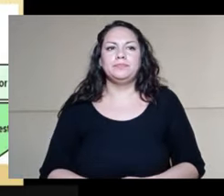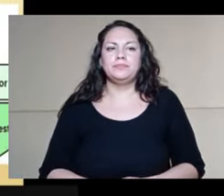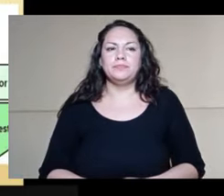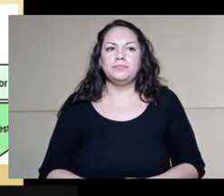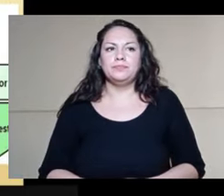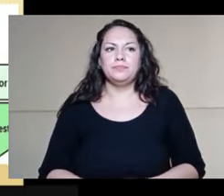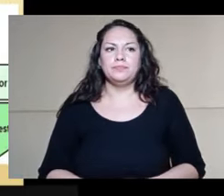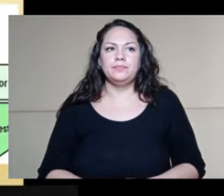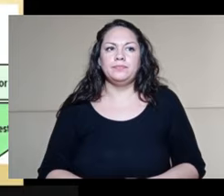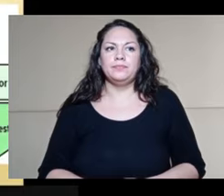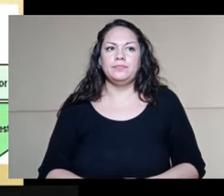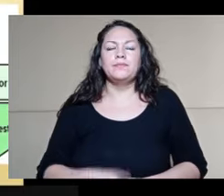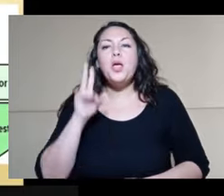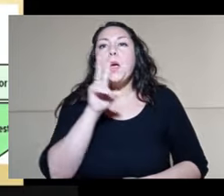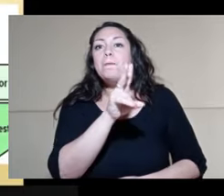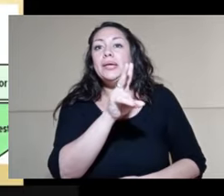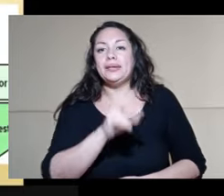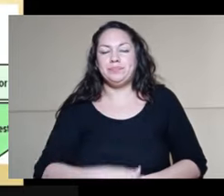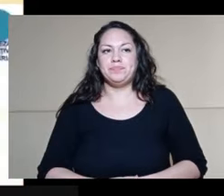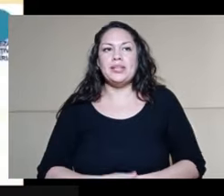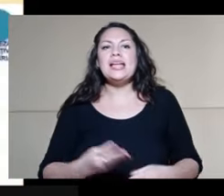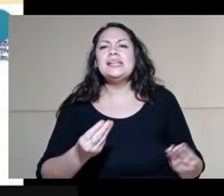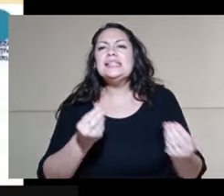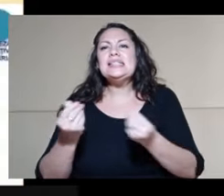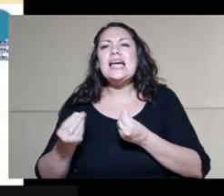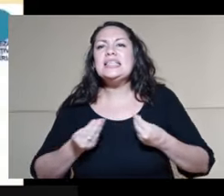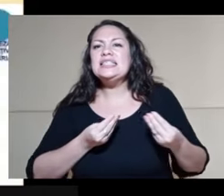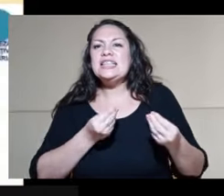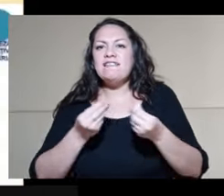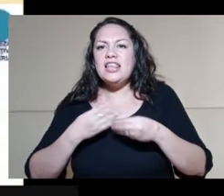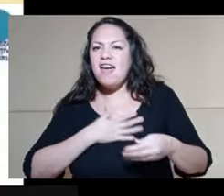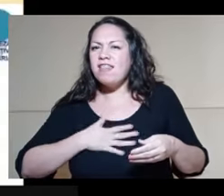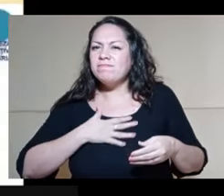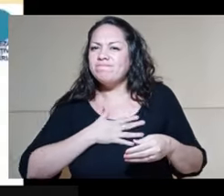Sí, profe. Bien. Bueno, fíjense acá la sensibilidad.